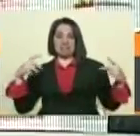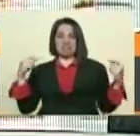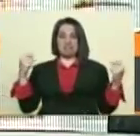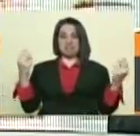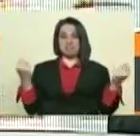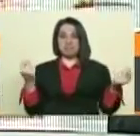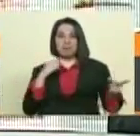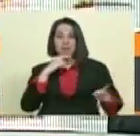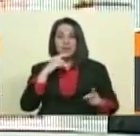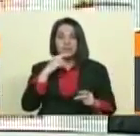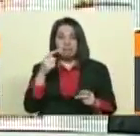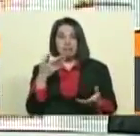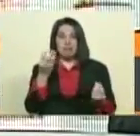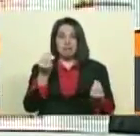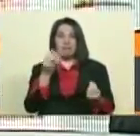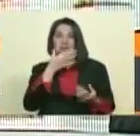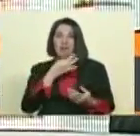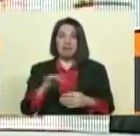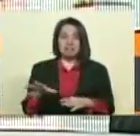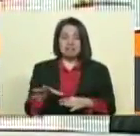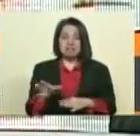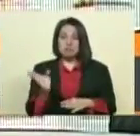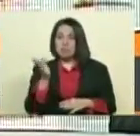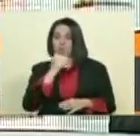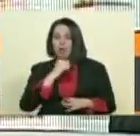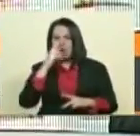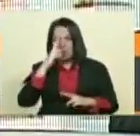de la deshonestidad,